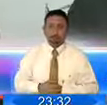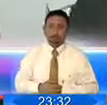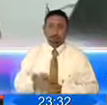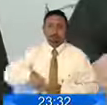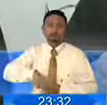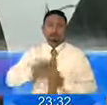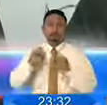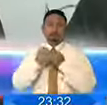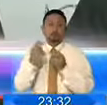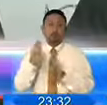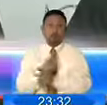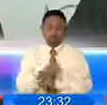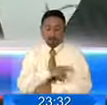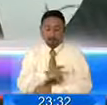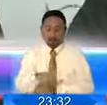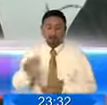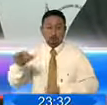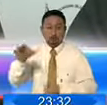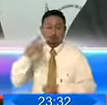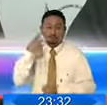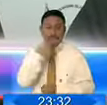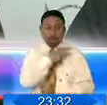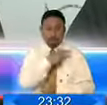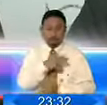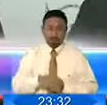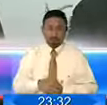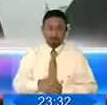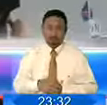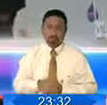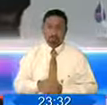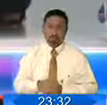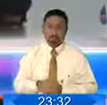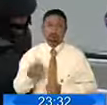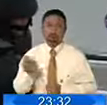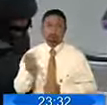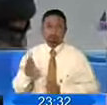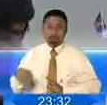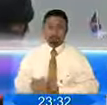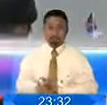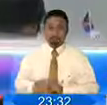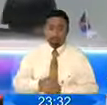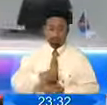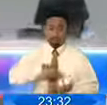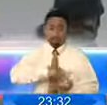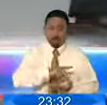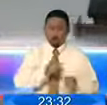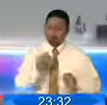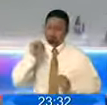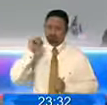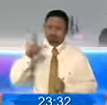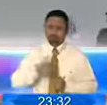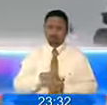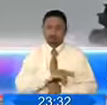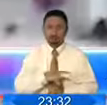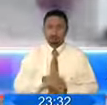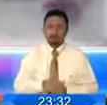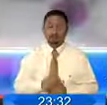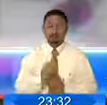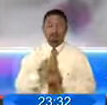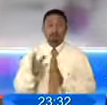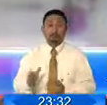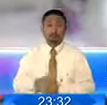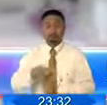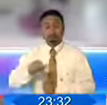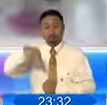asociación ilícita, falsificación de documentos públicos y concusión. Por medio del pago de altas sumas de dinero, donde estaban inmersos funcionarios